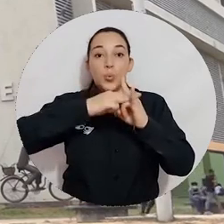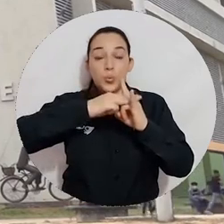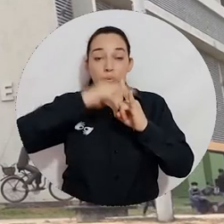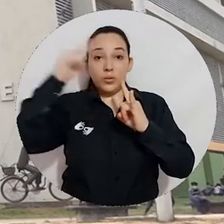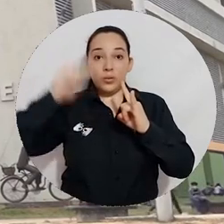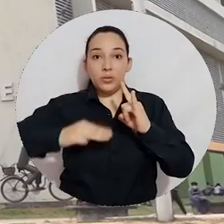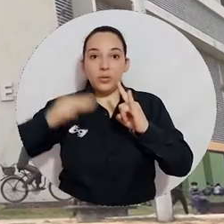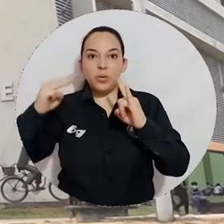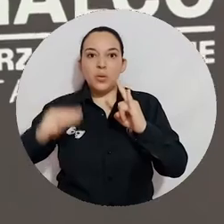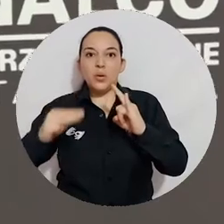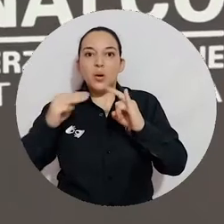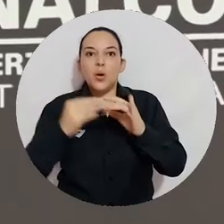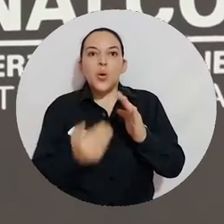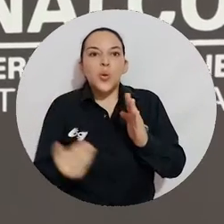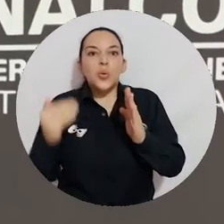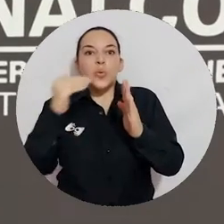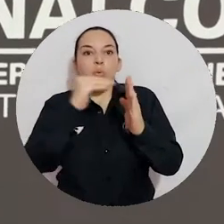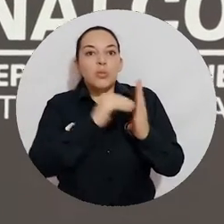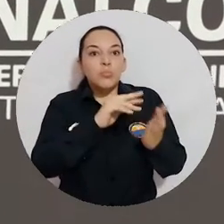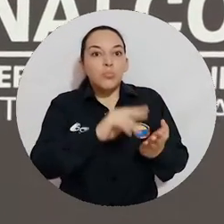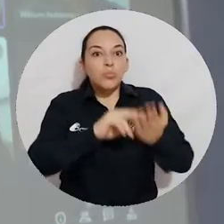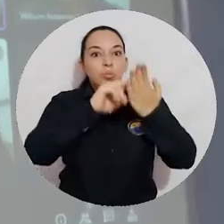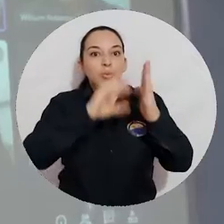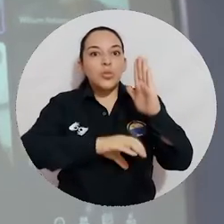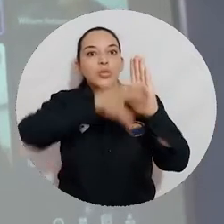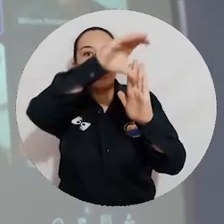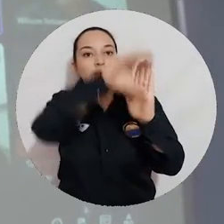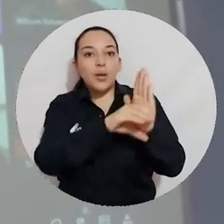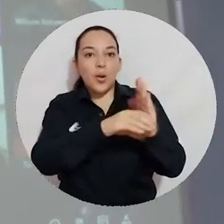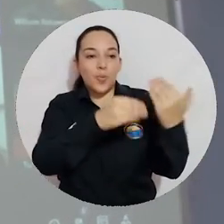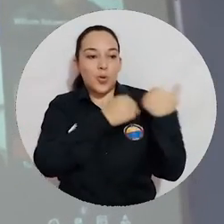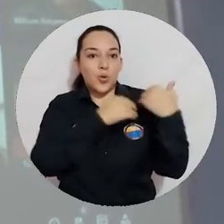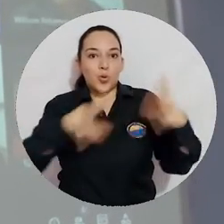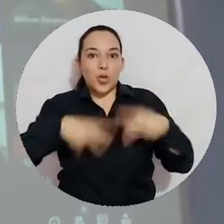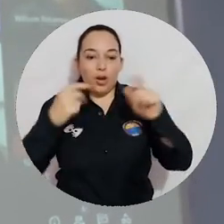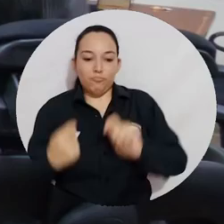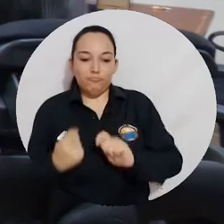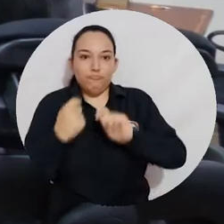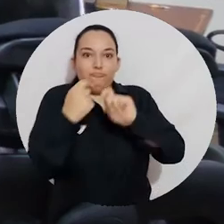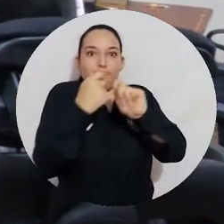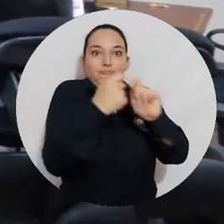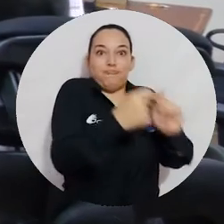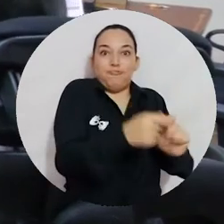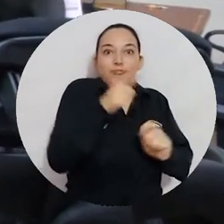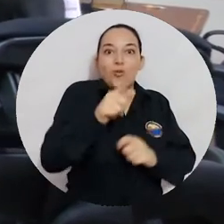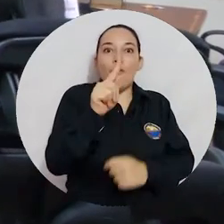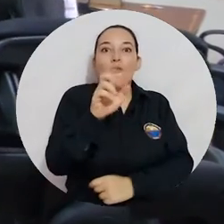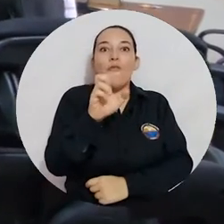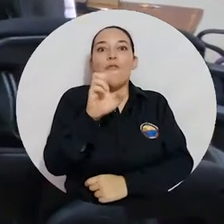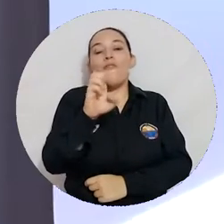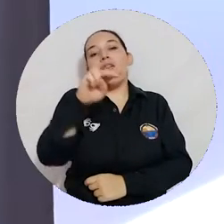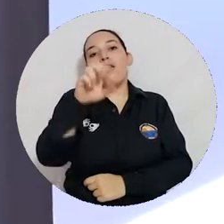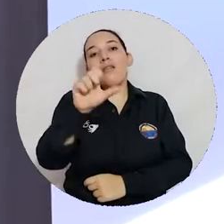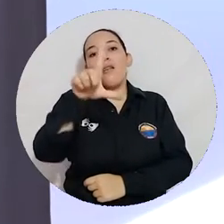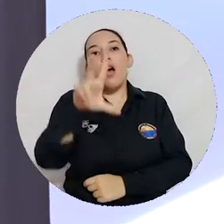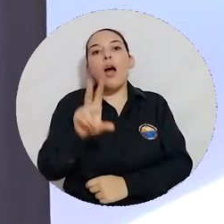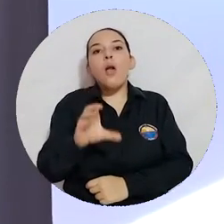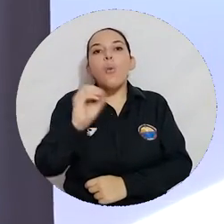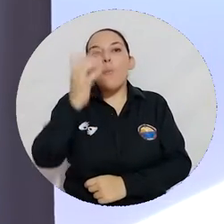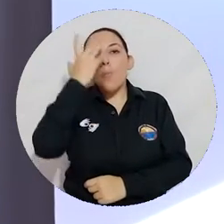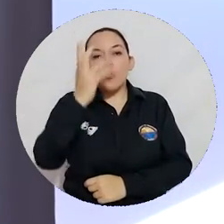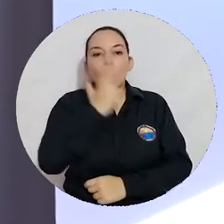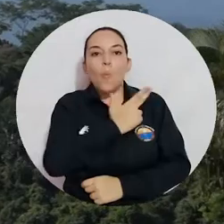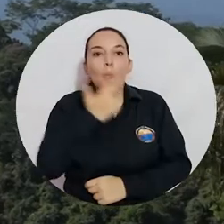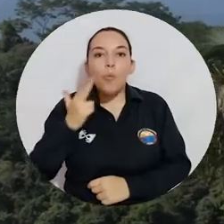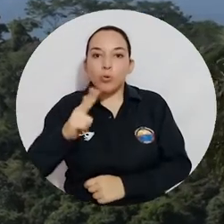La Universidad del Magdalena obtuvo la renovación del Certificado de Responsabilidad Social otorgado por la Corporación Fenalco Solidario por su